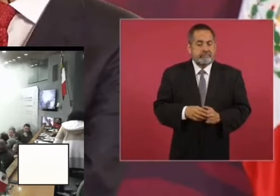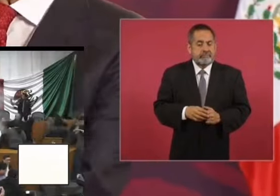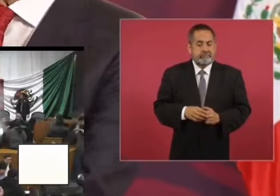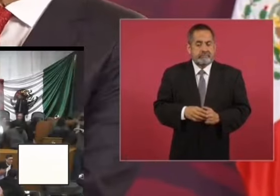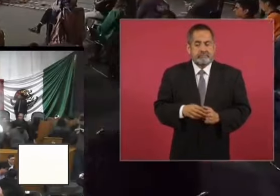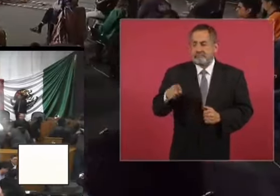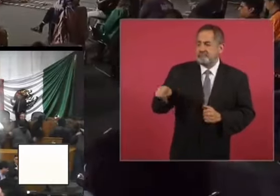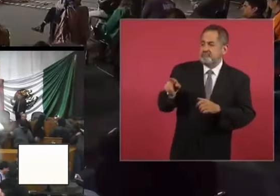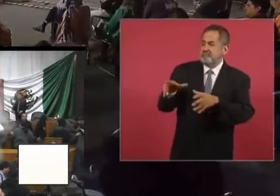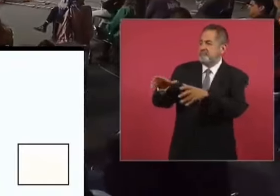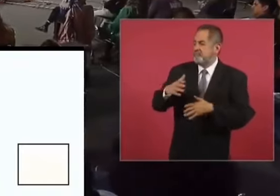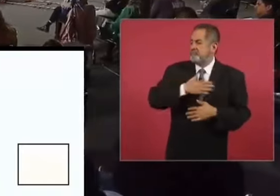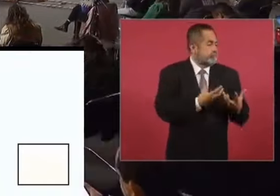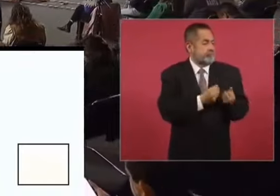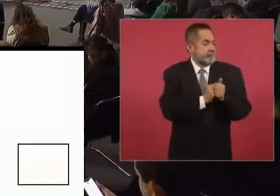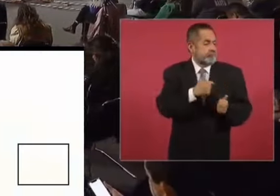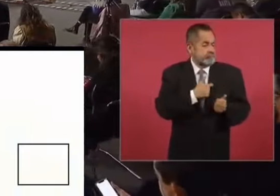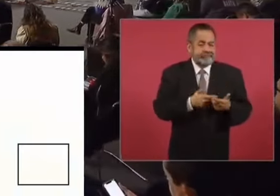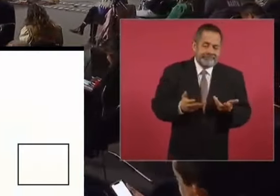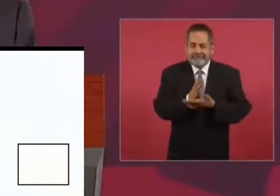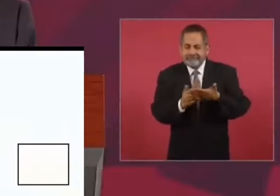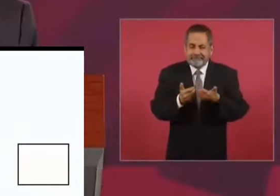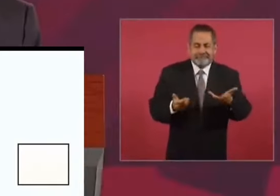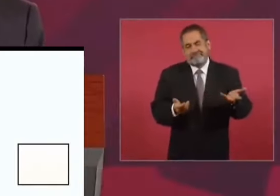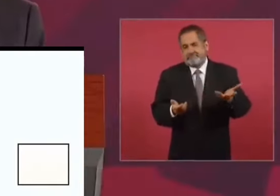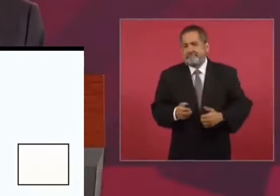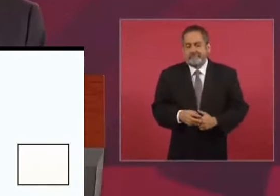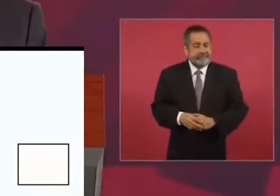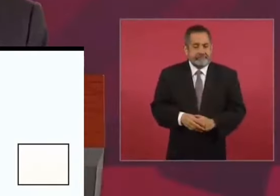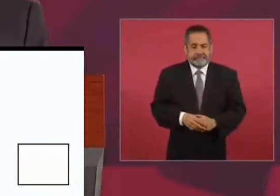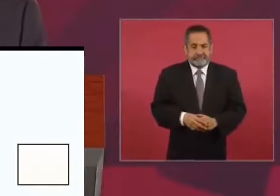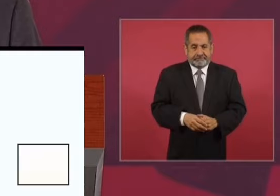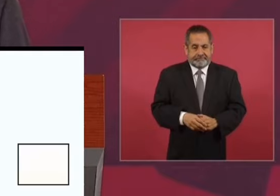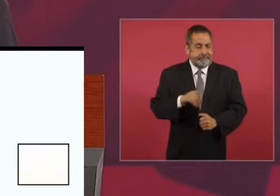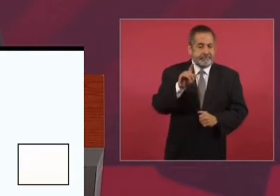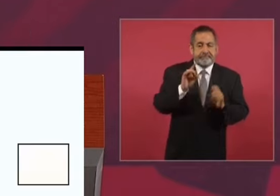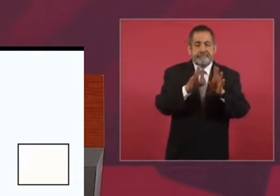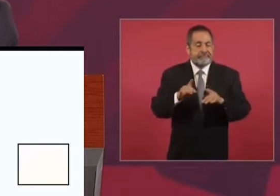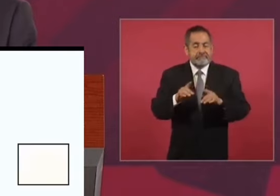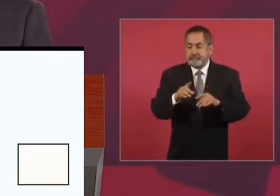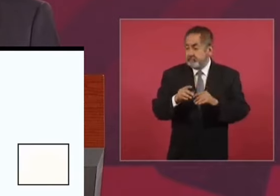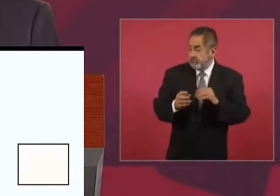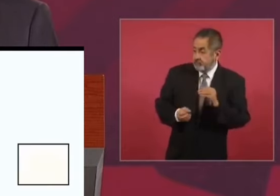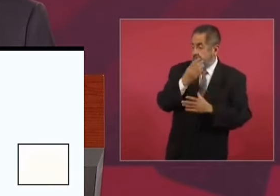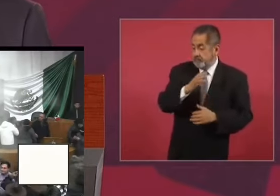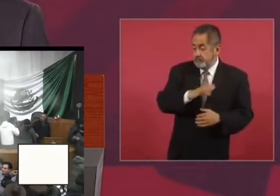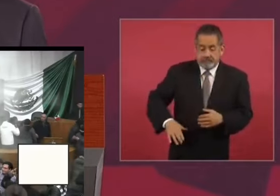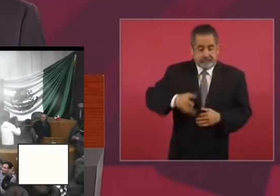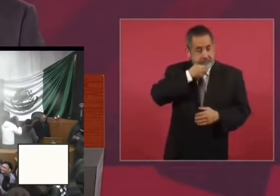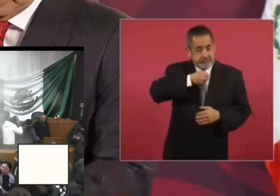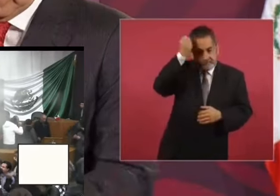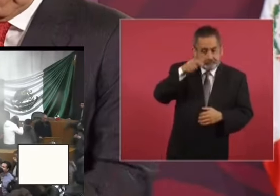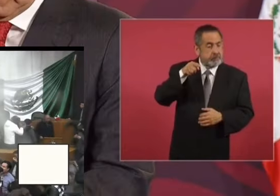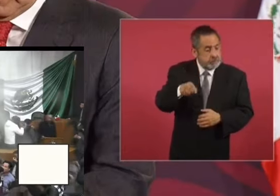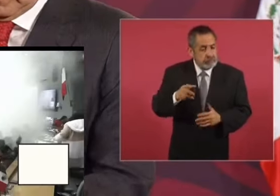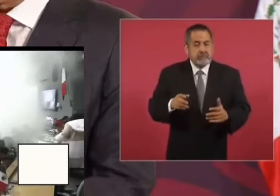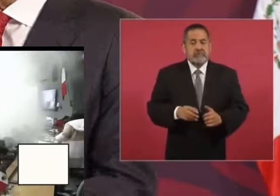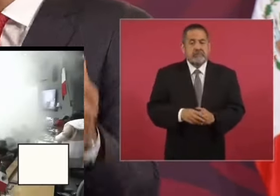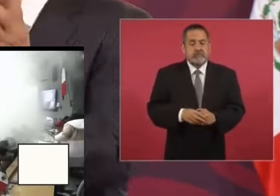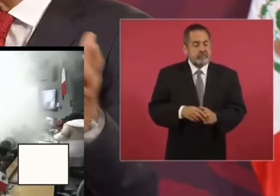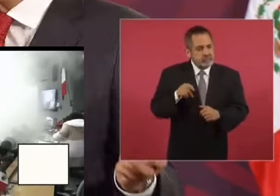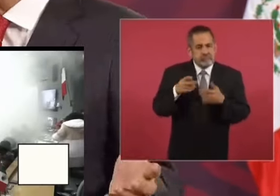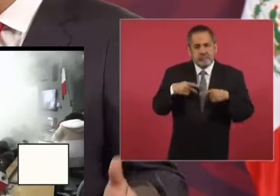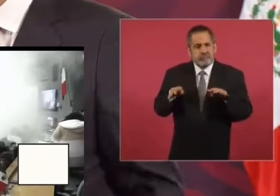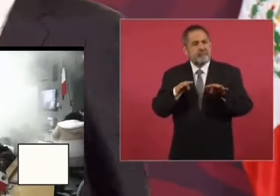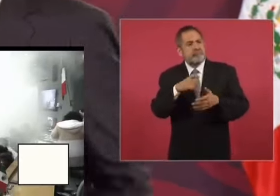tienen a la clase media. Entonces, cuando surge una candidatura también